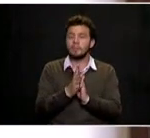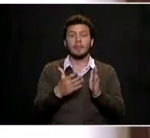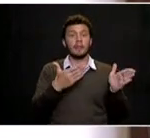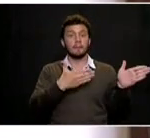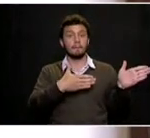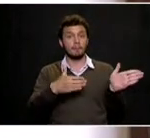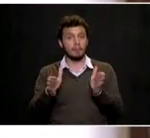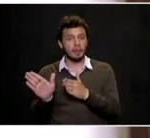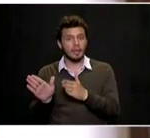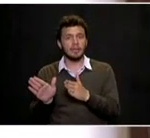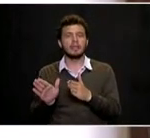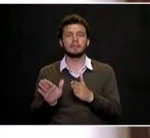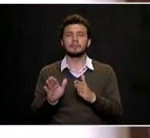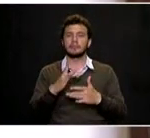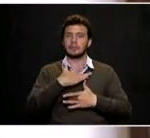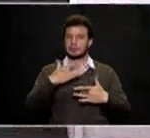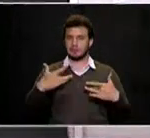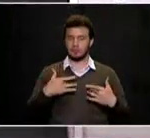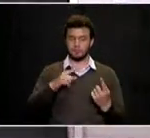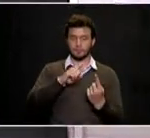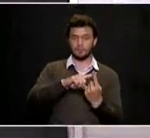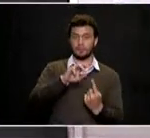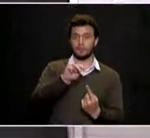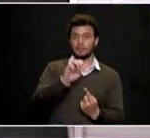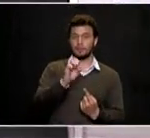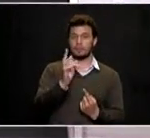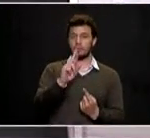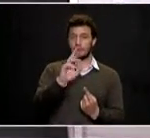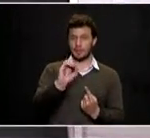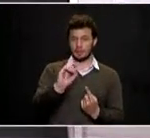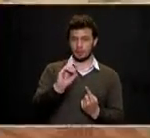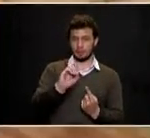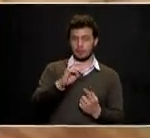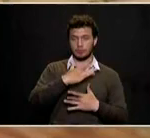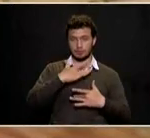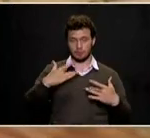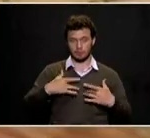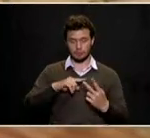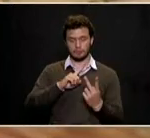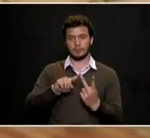parámetros salud y sabia salud el turno para víctor correa